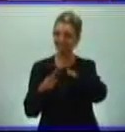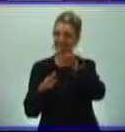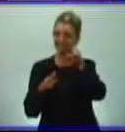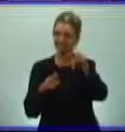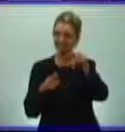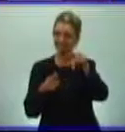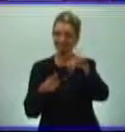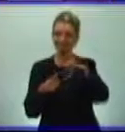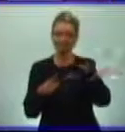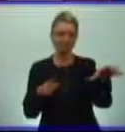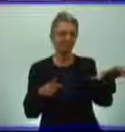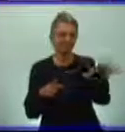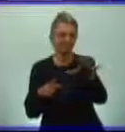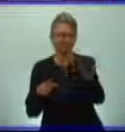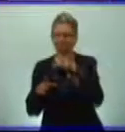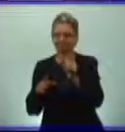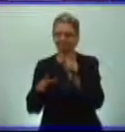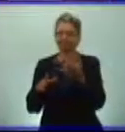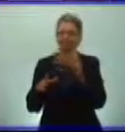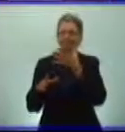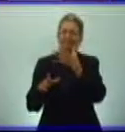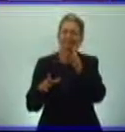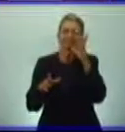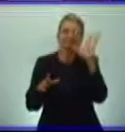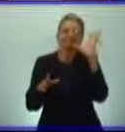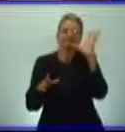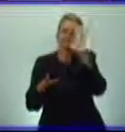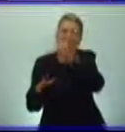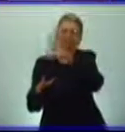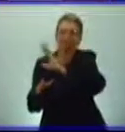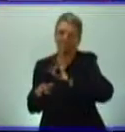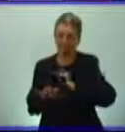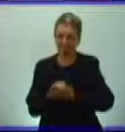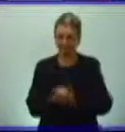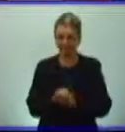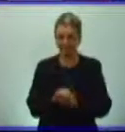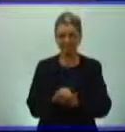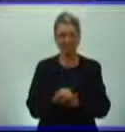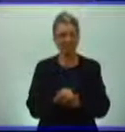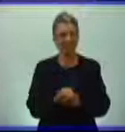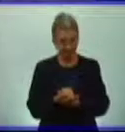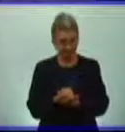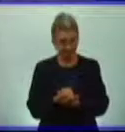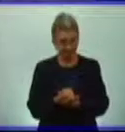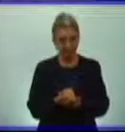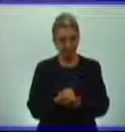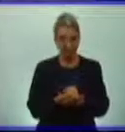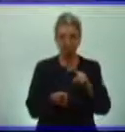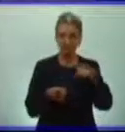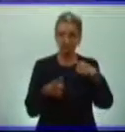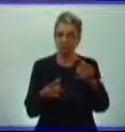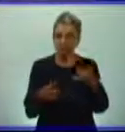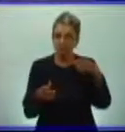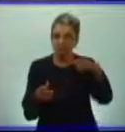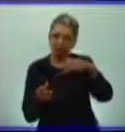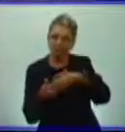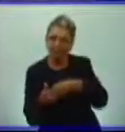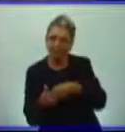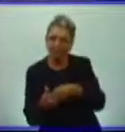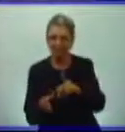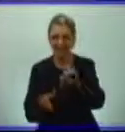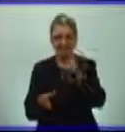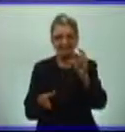la provincia casi completa. Seguimos nuestro viaje por la provincia Cienfuegos, conocida